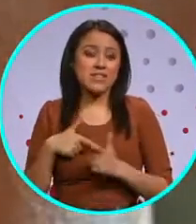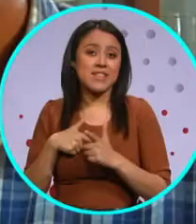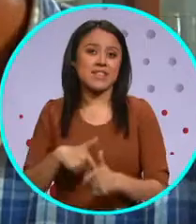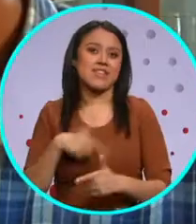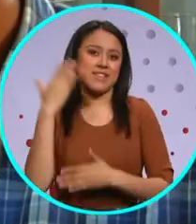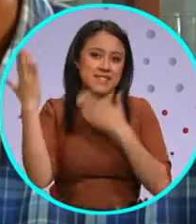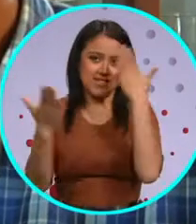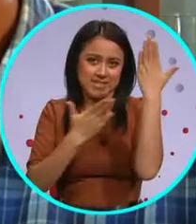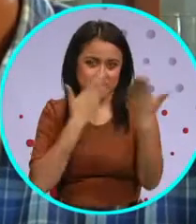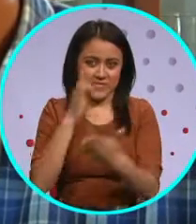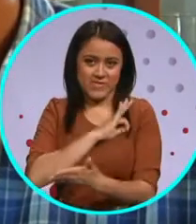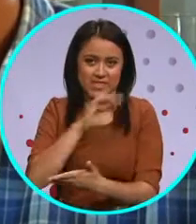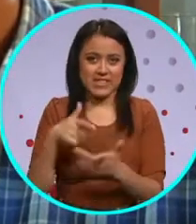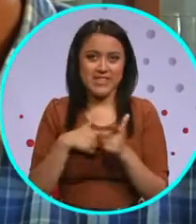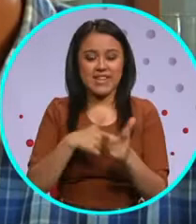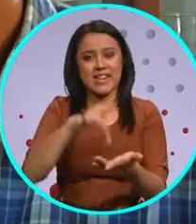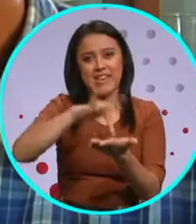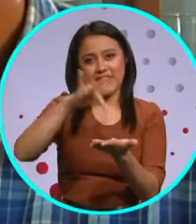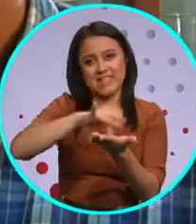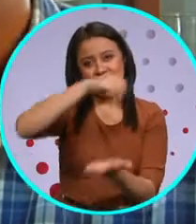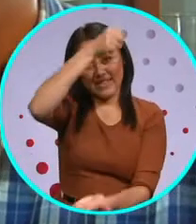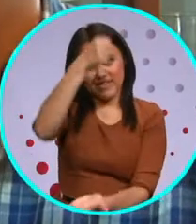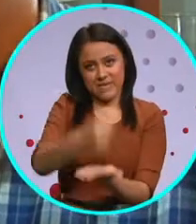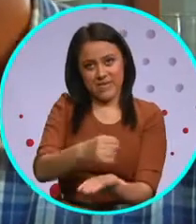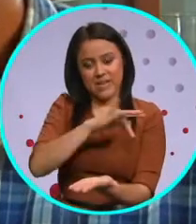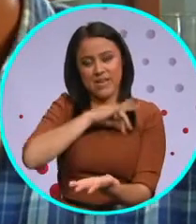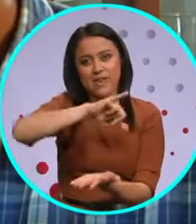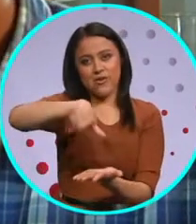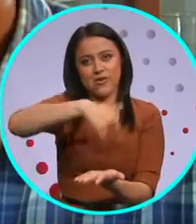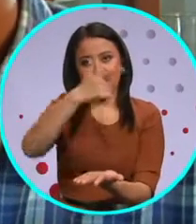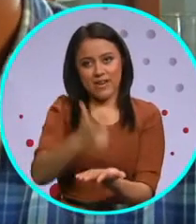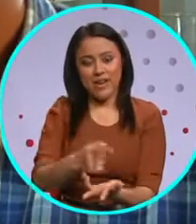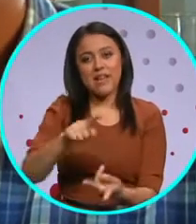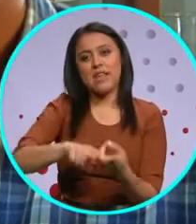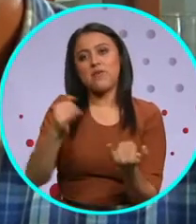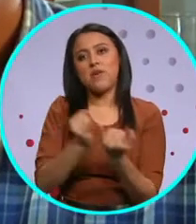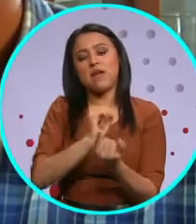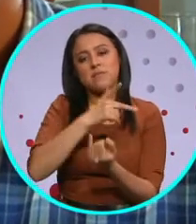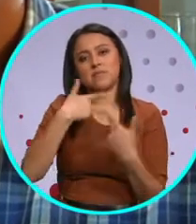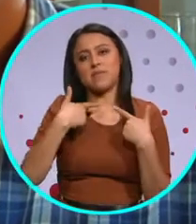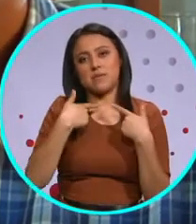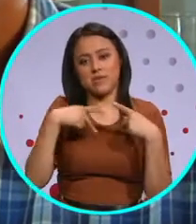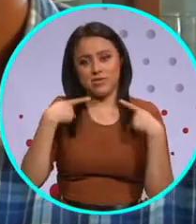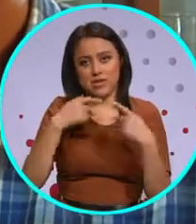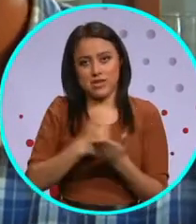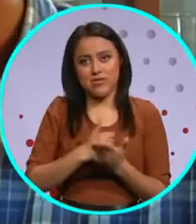gracias al programa a quien corresponda los colaboradores